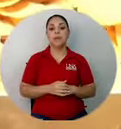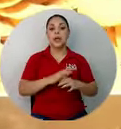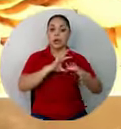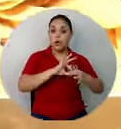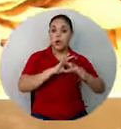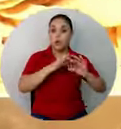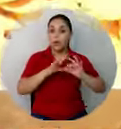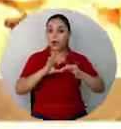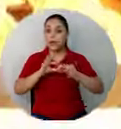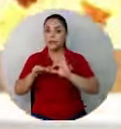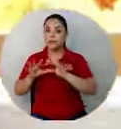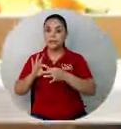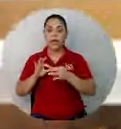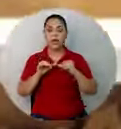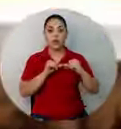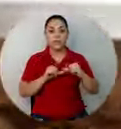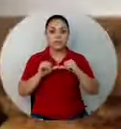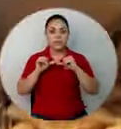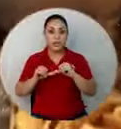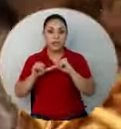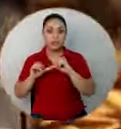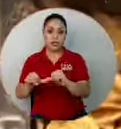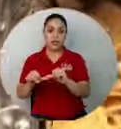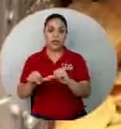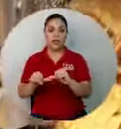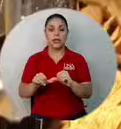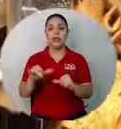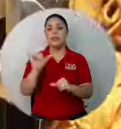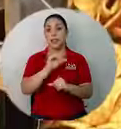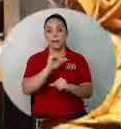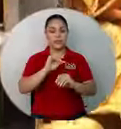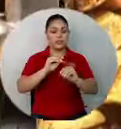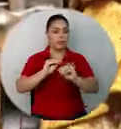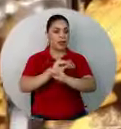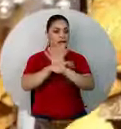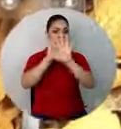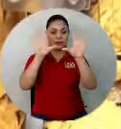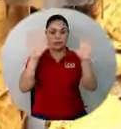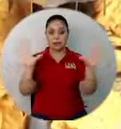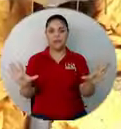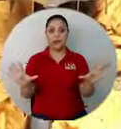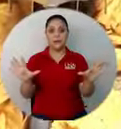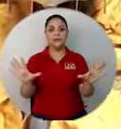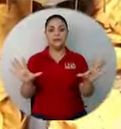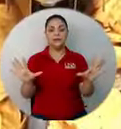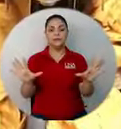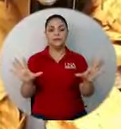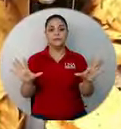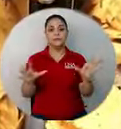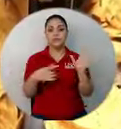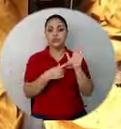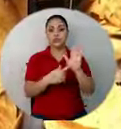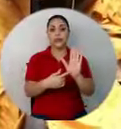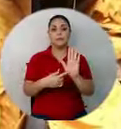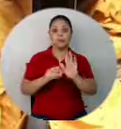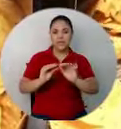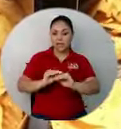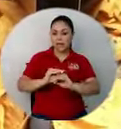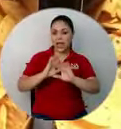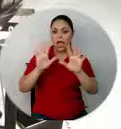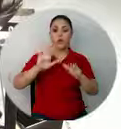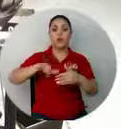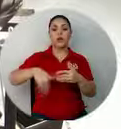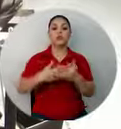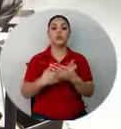de coherencia y consistencia, decía hace un rato, y además de transparencia, clarificamos a todos